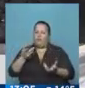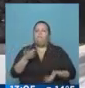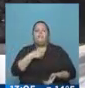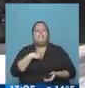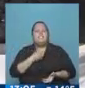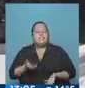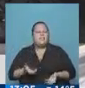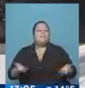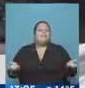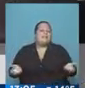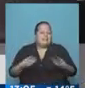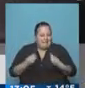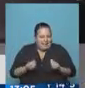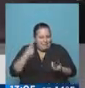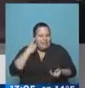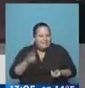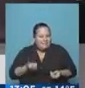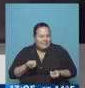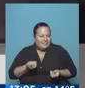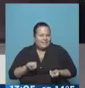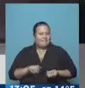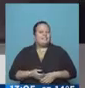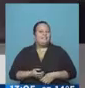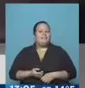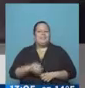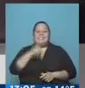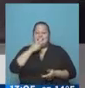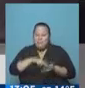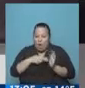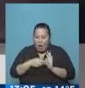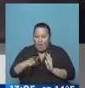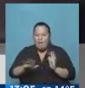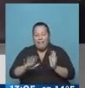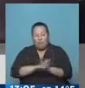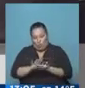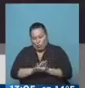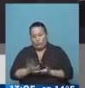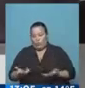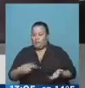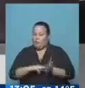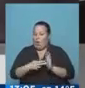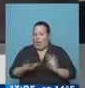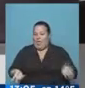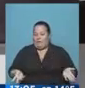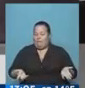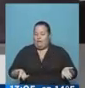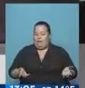y si los conflictos se van a resolver así en un problema